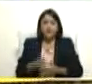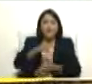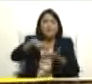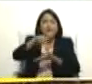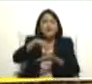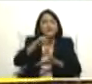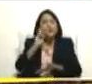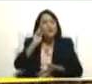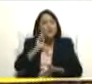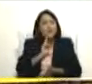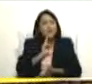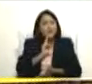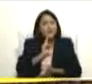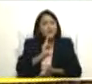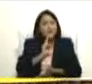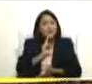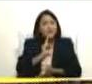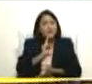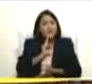Bolívar.